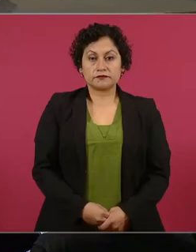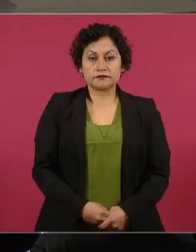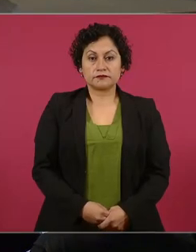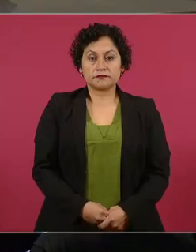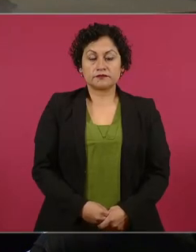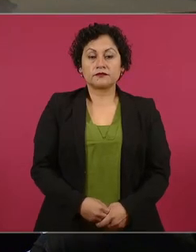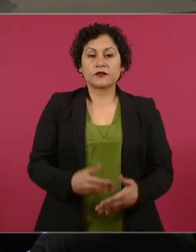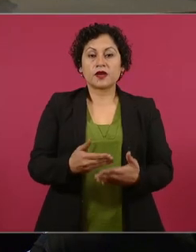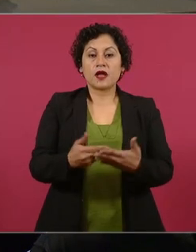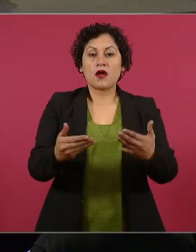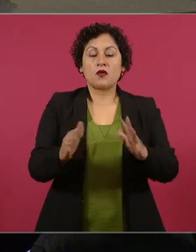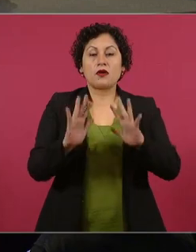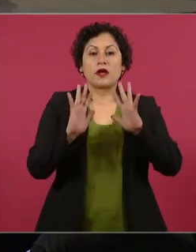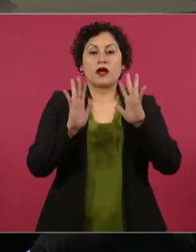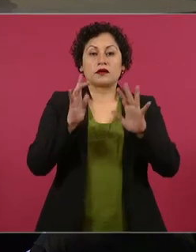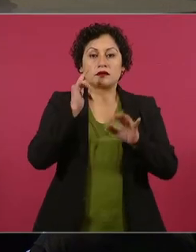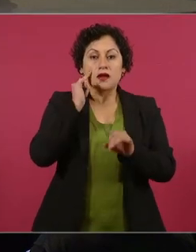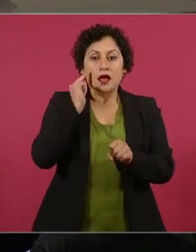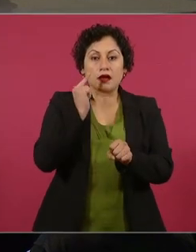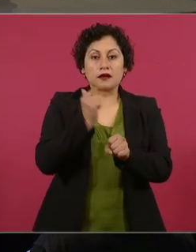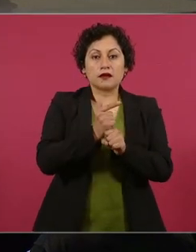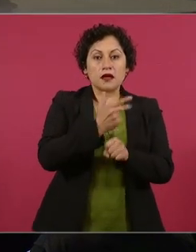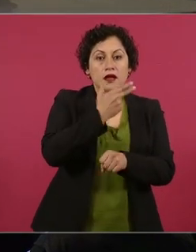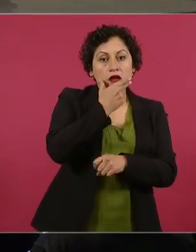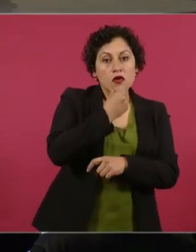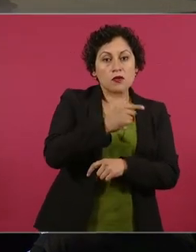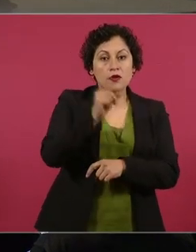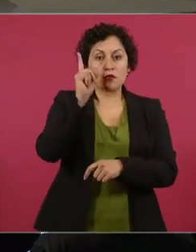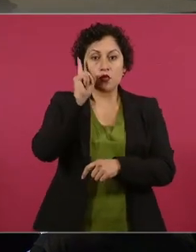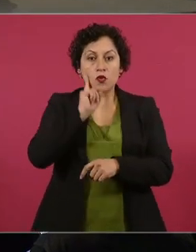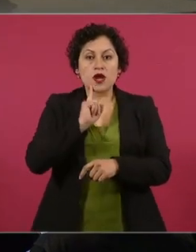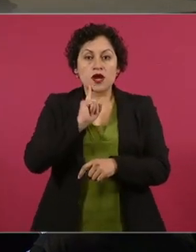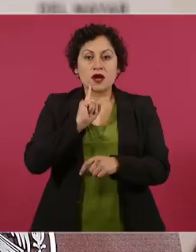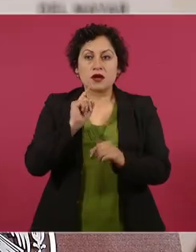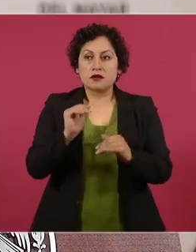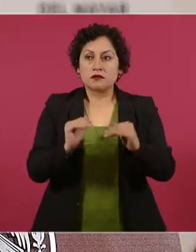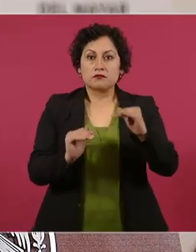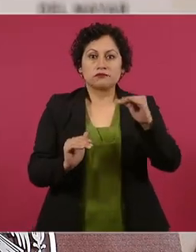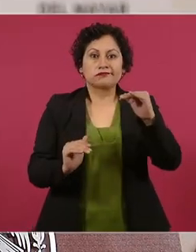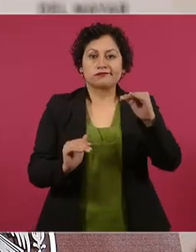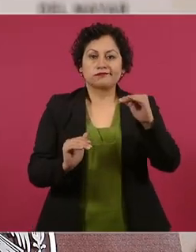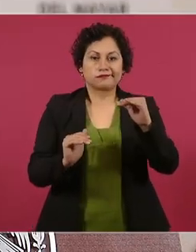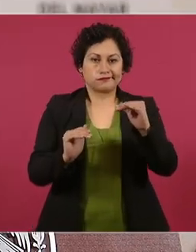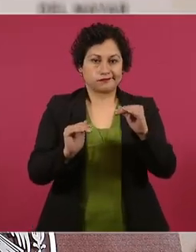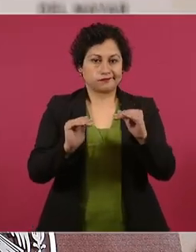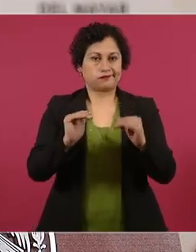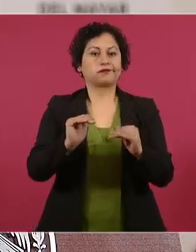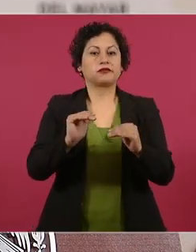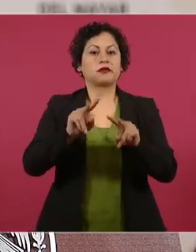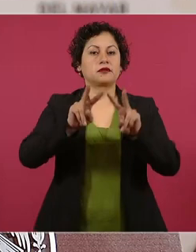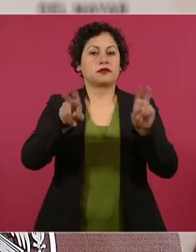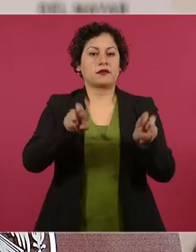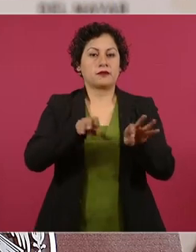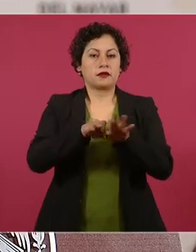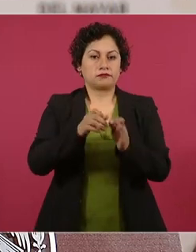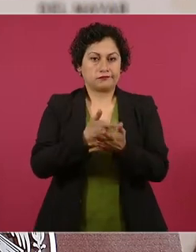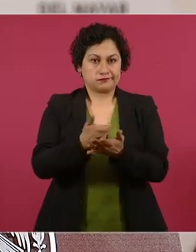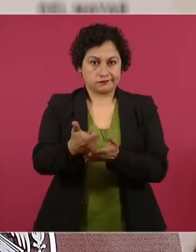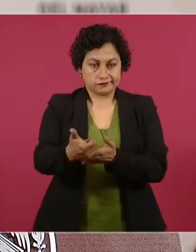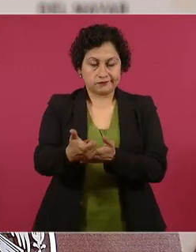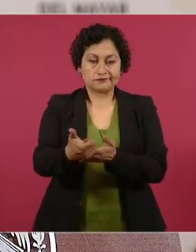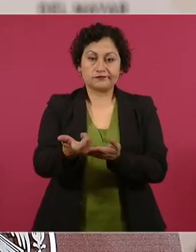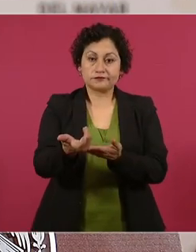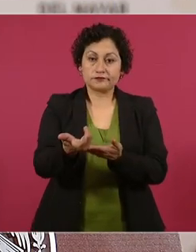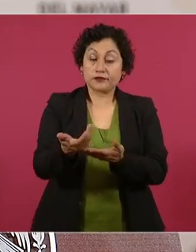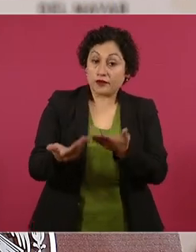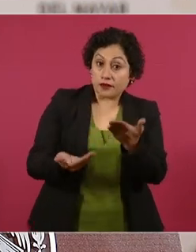entre mujeres y hombres en materia también salarial. Siguiente, por favor. Con esta iniciativa lo que estamos buscando